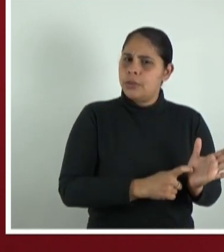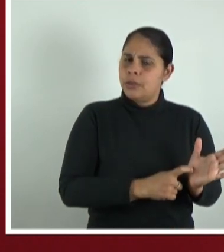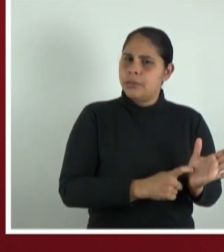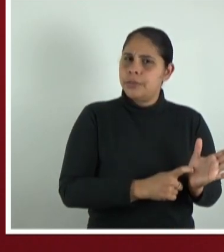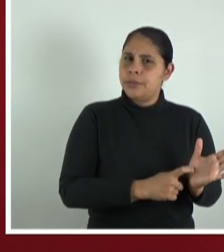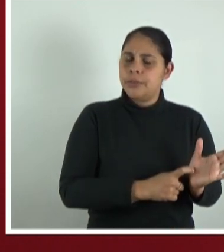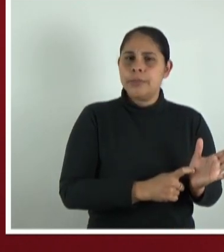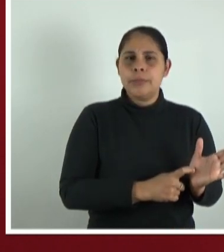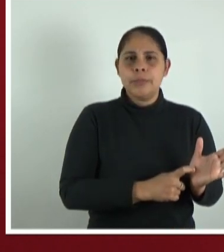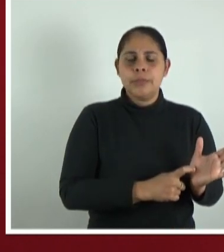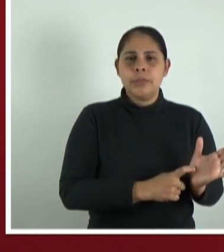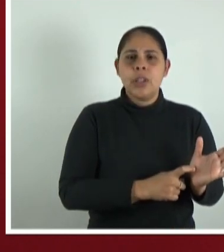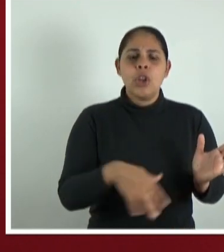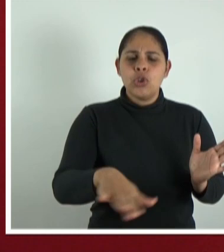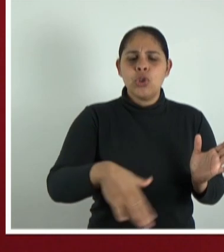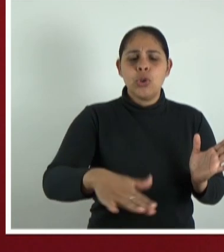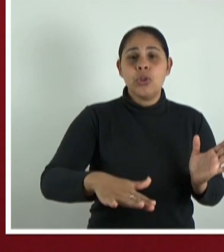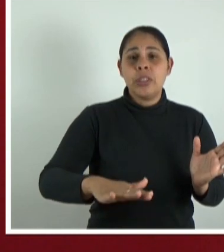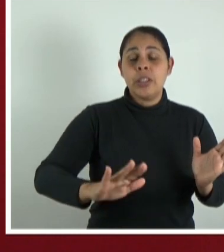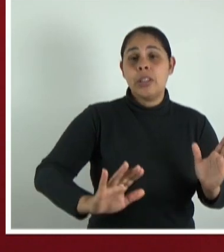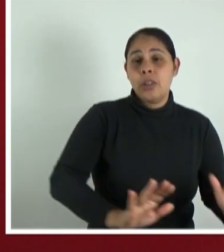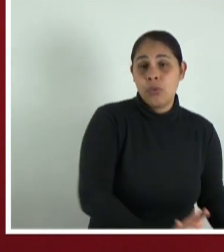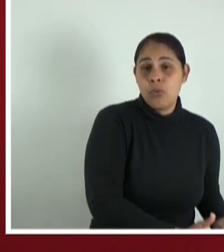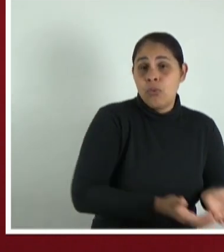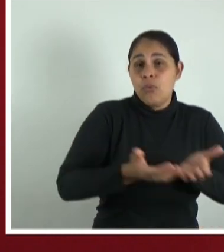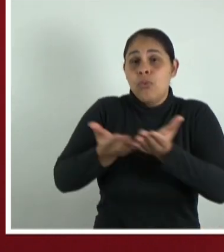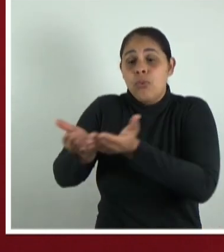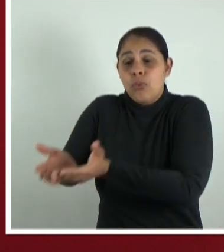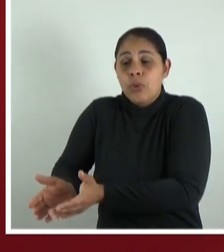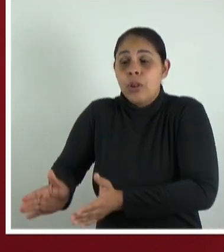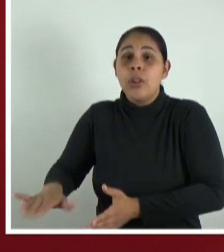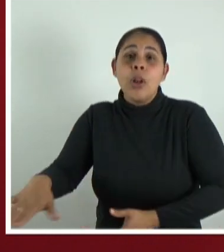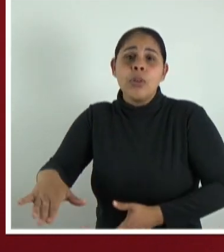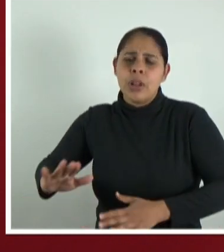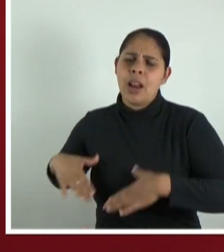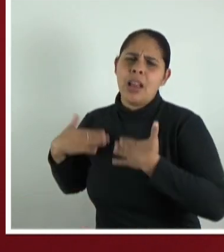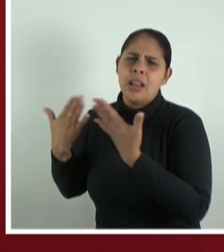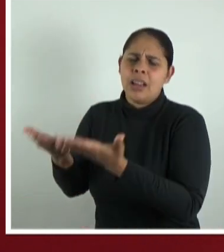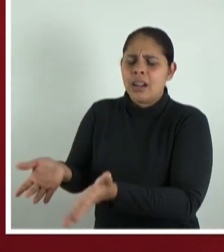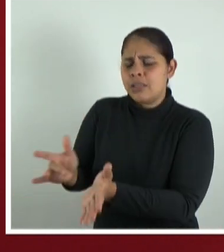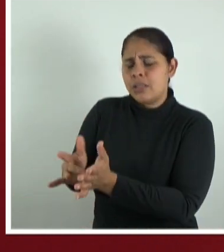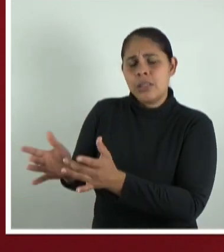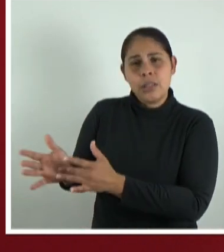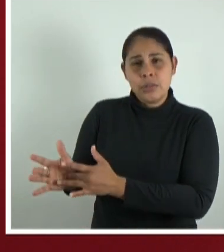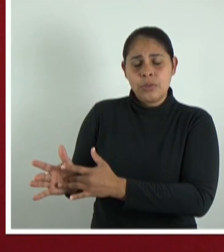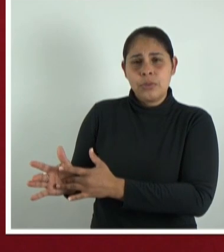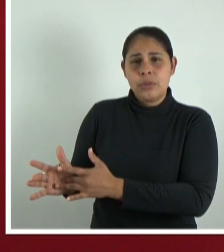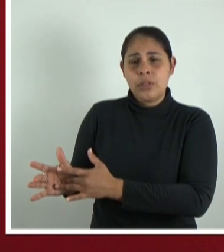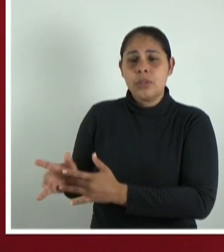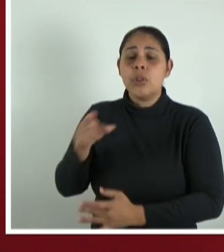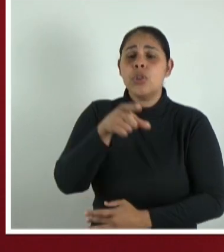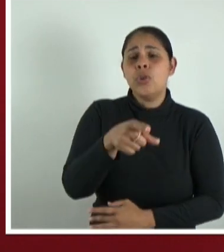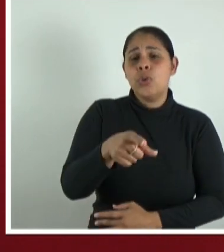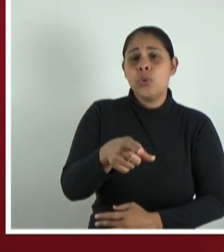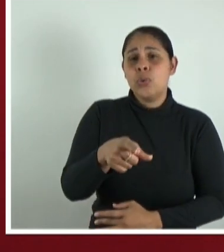completamente en la gracia de Jesucristo, si usted le pide a Jesucristo que demuestre su gracia